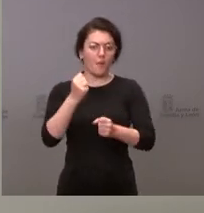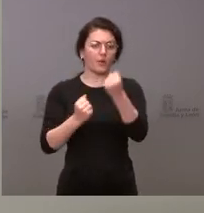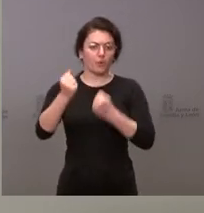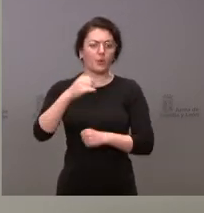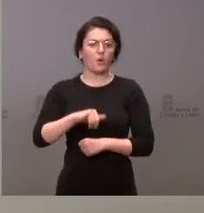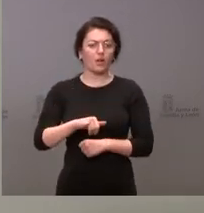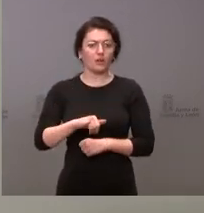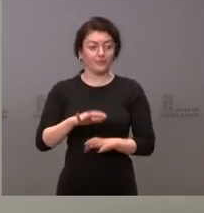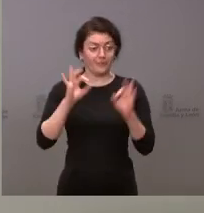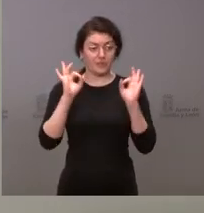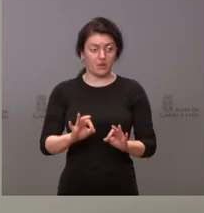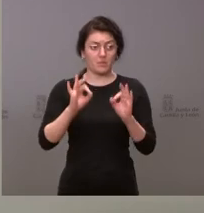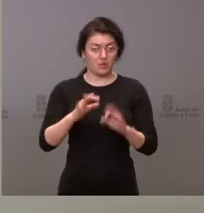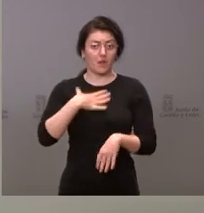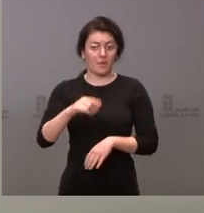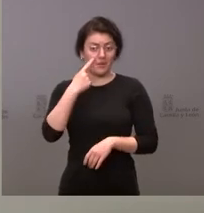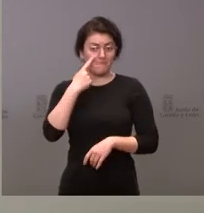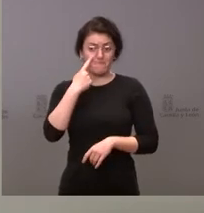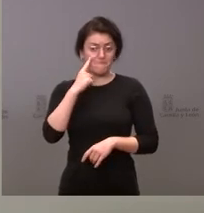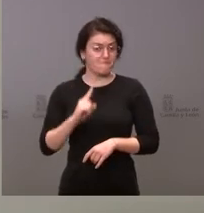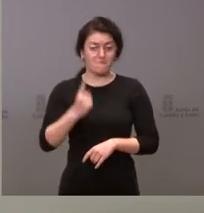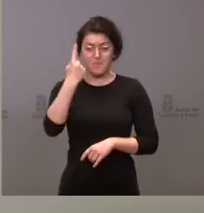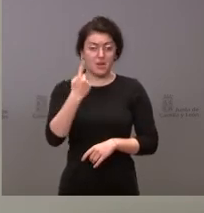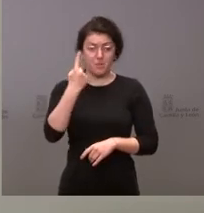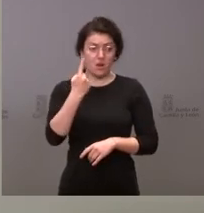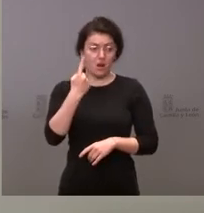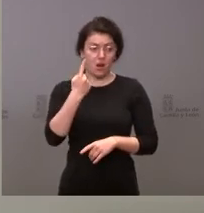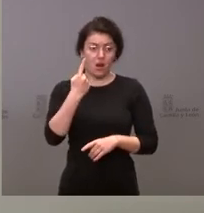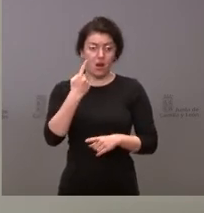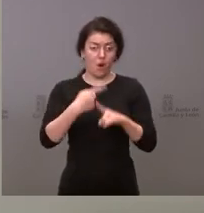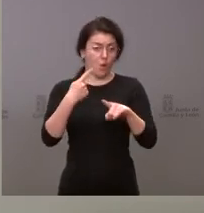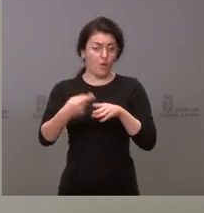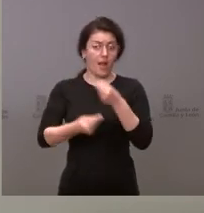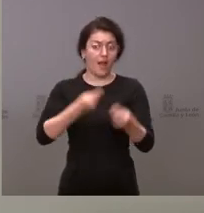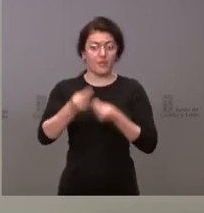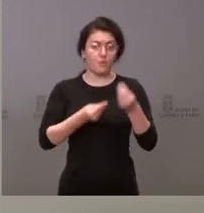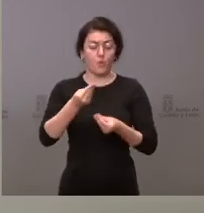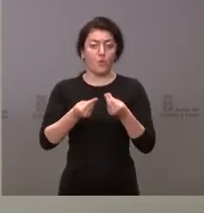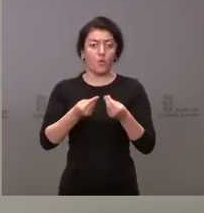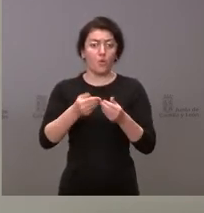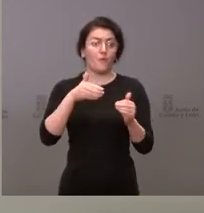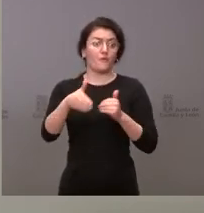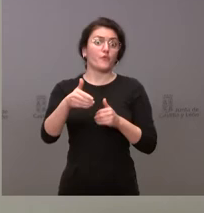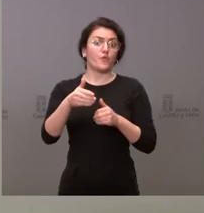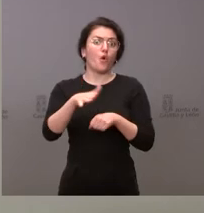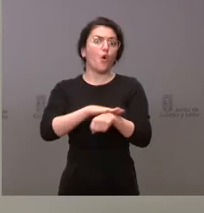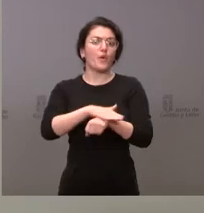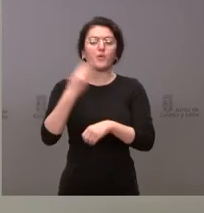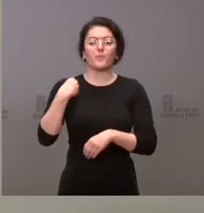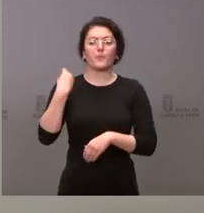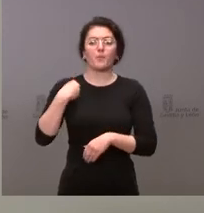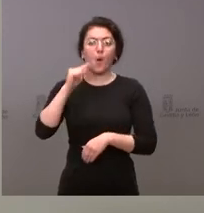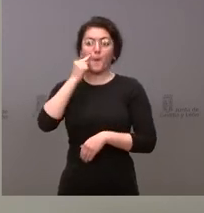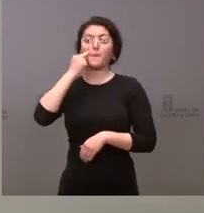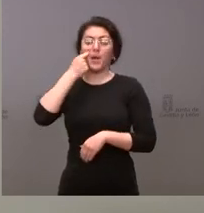será quizá la primera cosa que hagamos o que se haga en este caso por el próximo gobierno tal y como anunció el presidente de la junta de